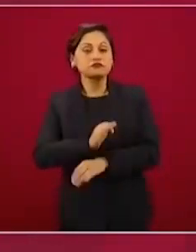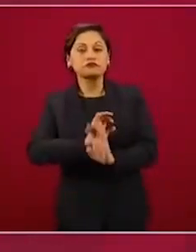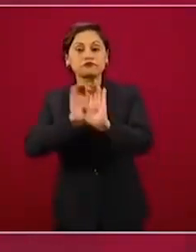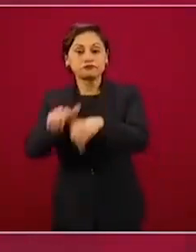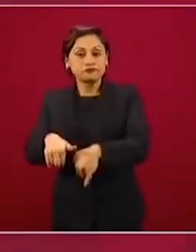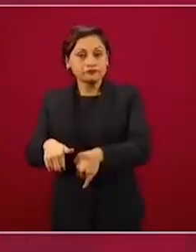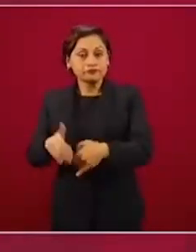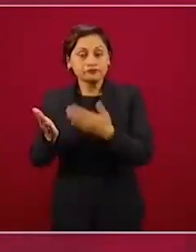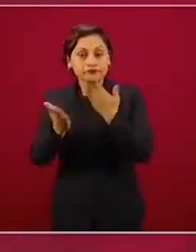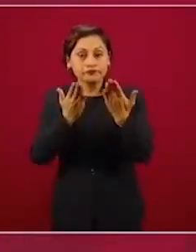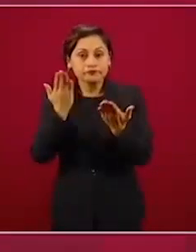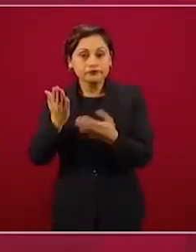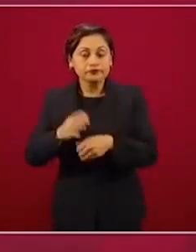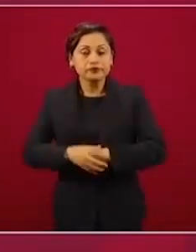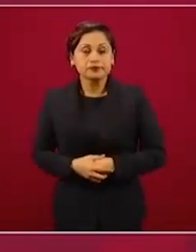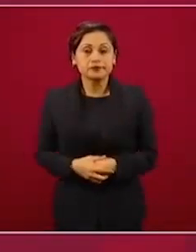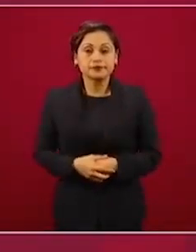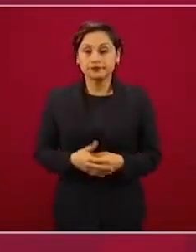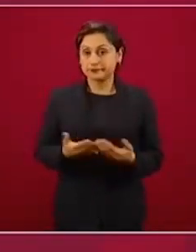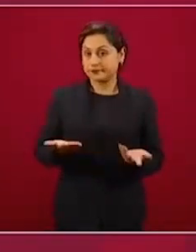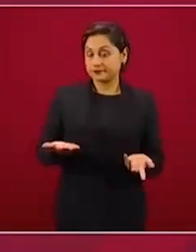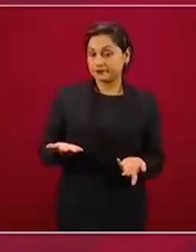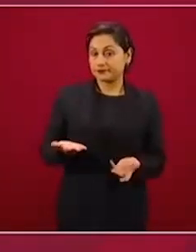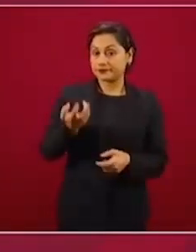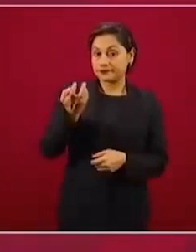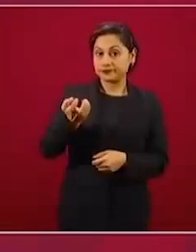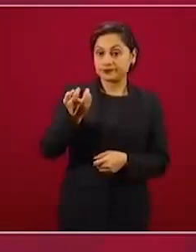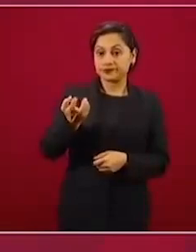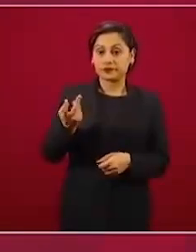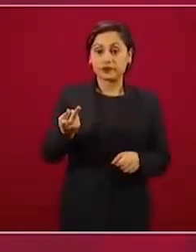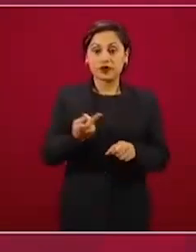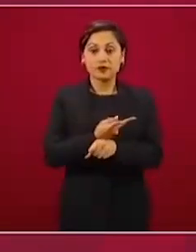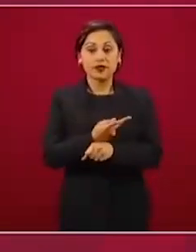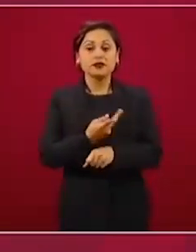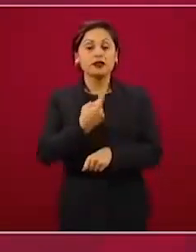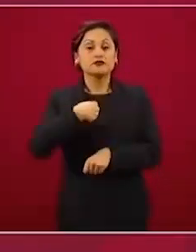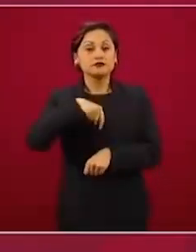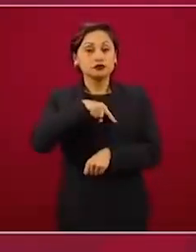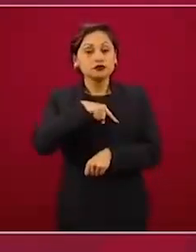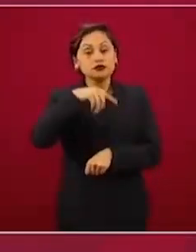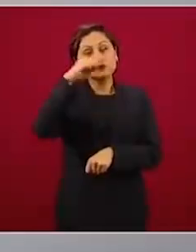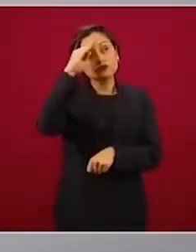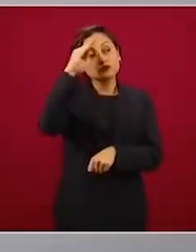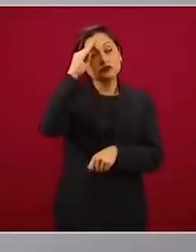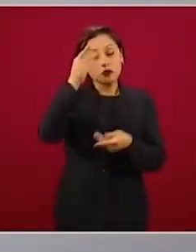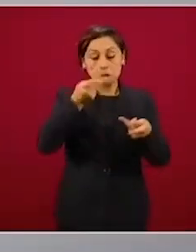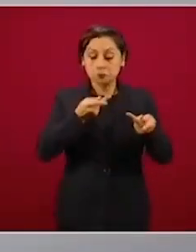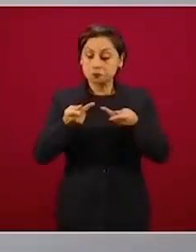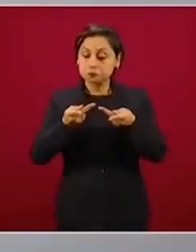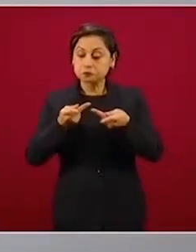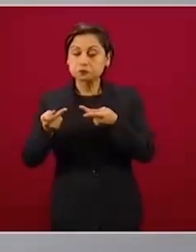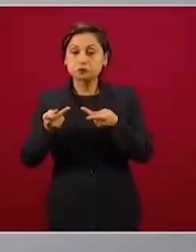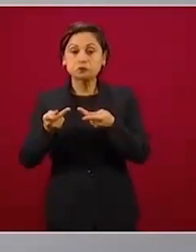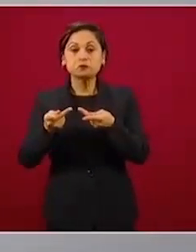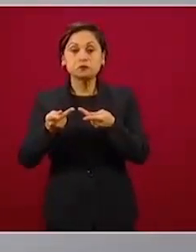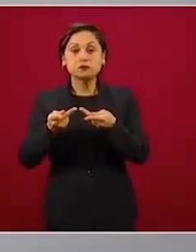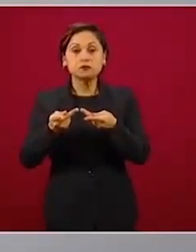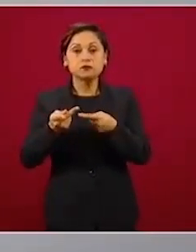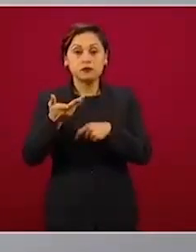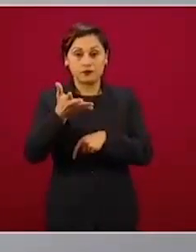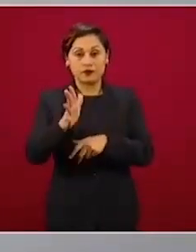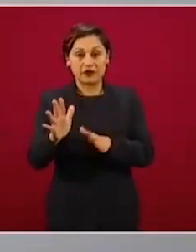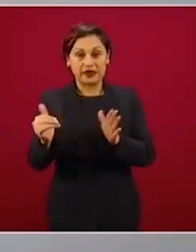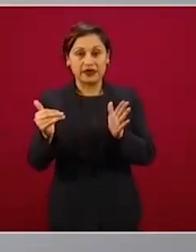Entonces, aquí vamos a procurar que se amplíe a 10,000 y los 30,000